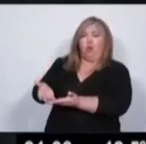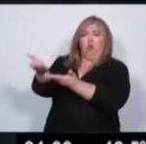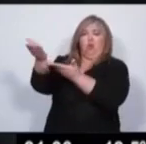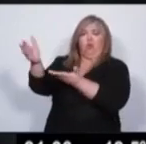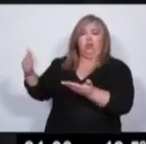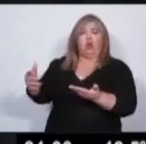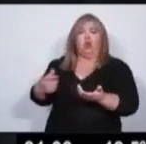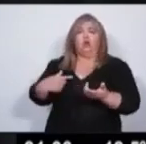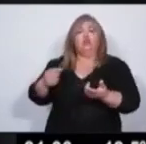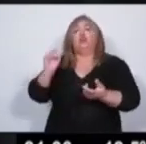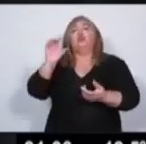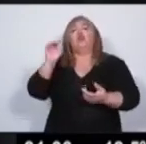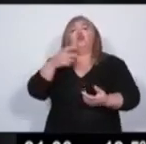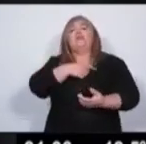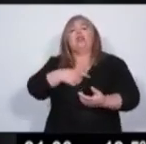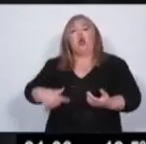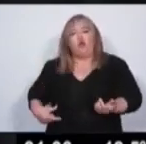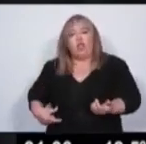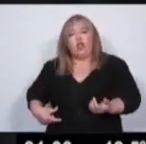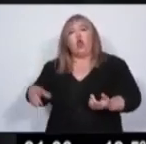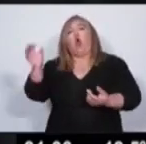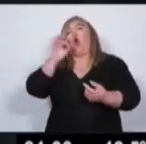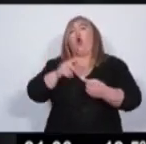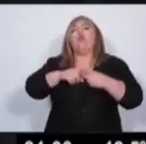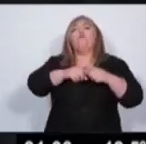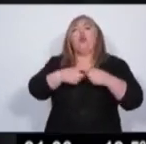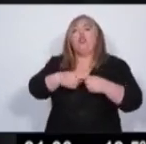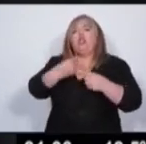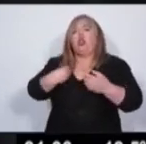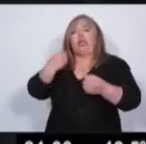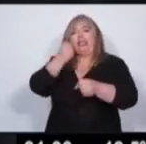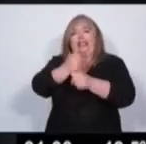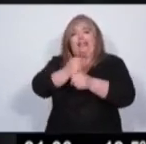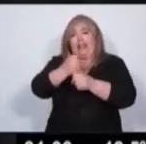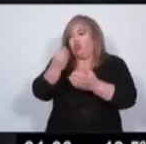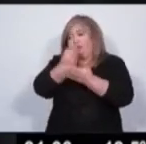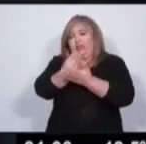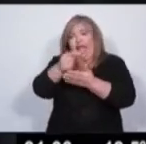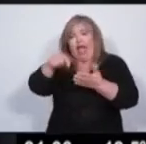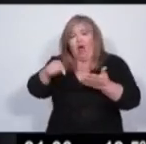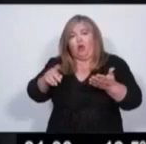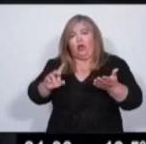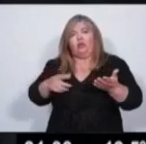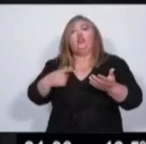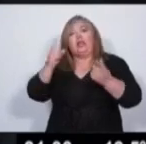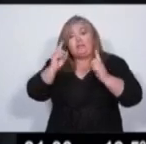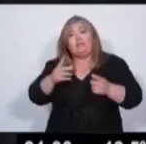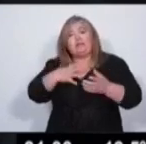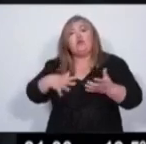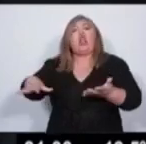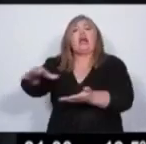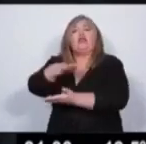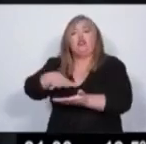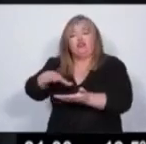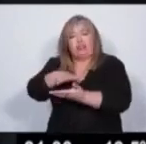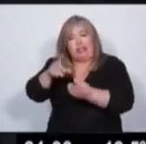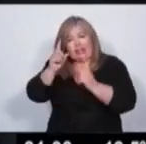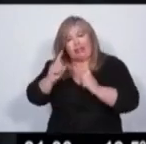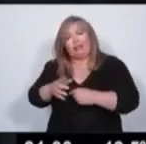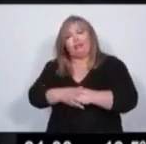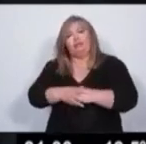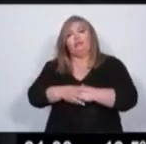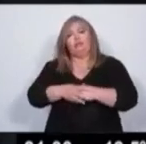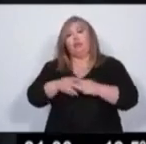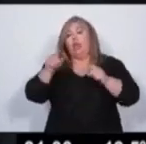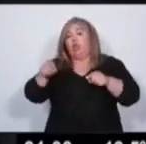político de turno sino también de la sociedad para eso para ponerlo en la máxima escala no solo es un tema